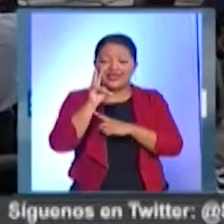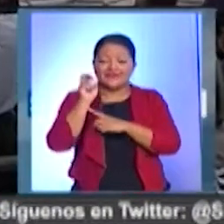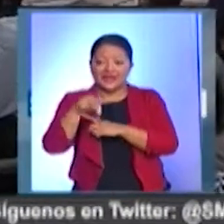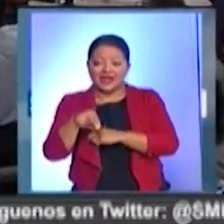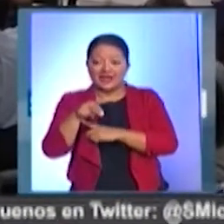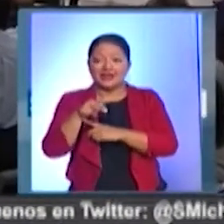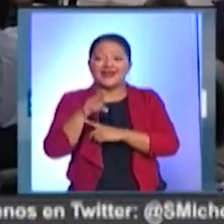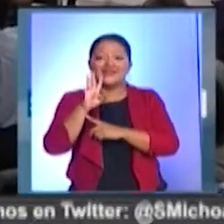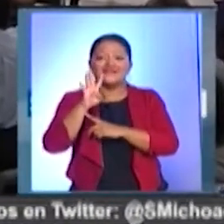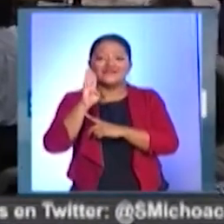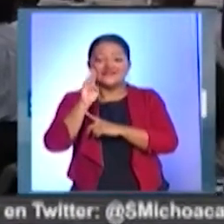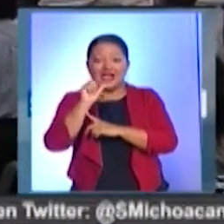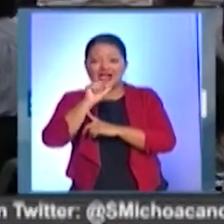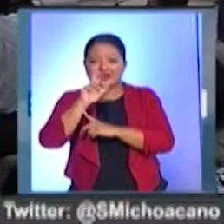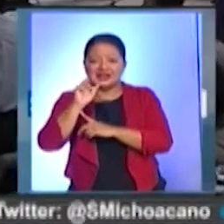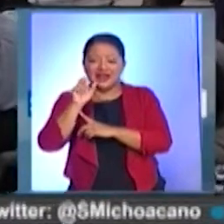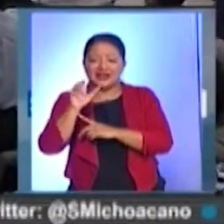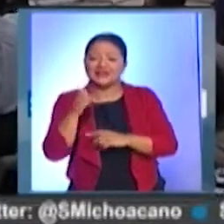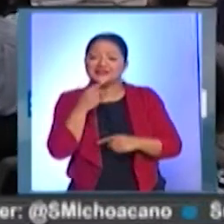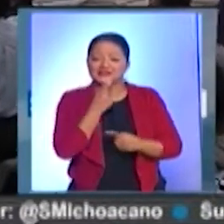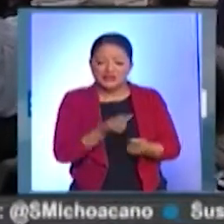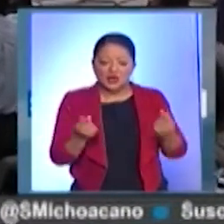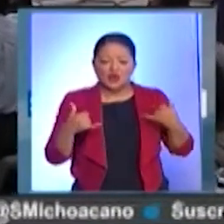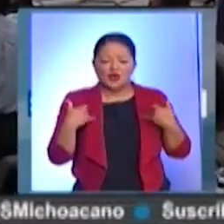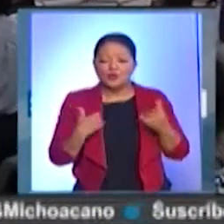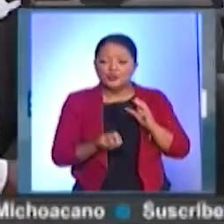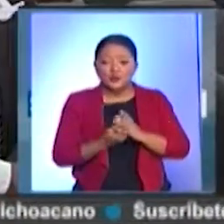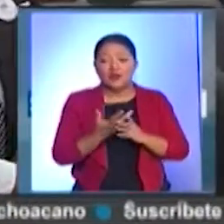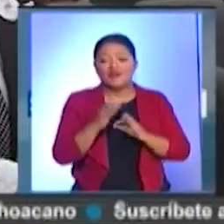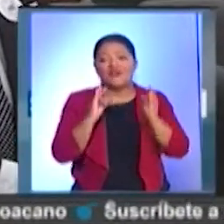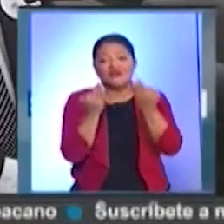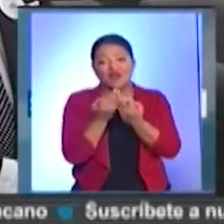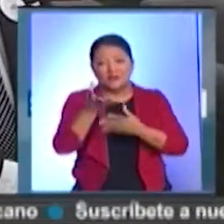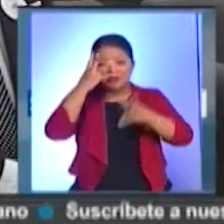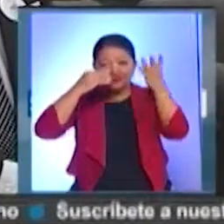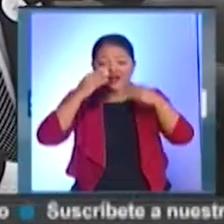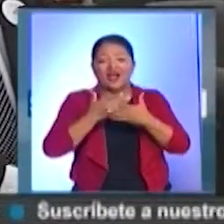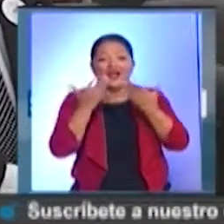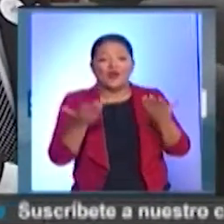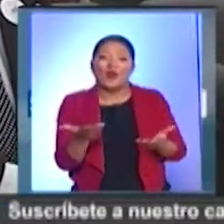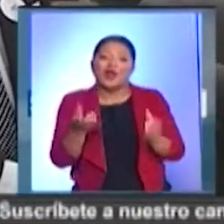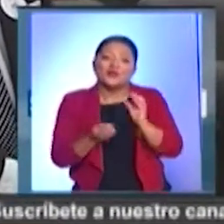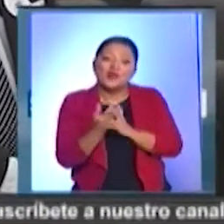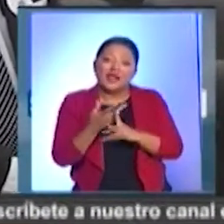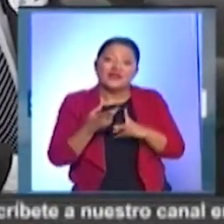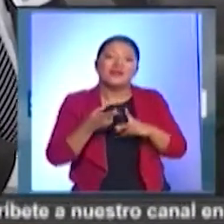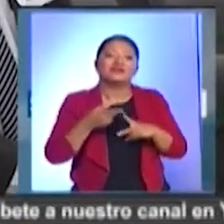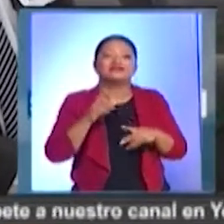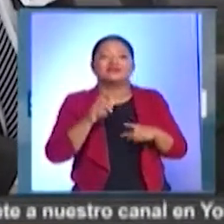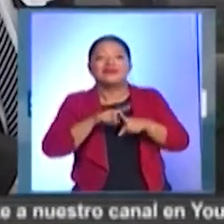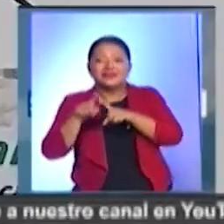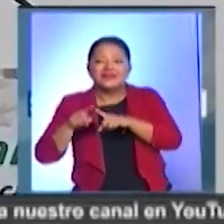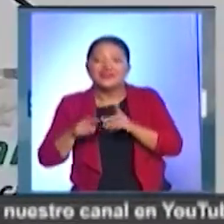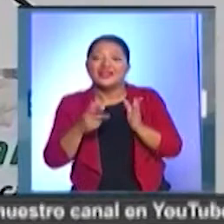hoy los niños y jóvenes se enfrentan una nueva forma de aprender con distintas herramientas derivado de la pandemia